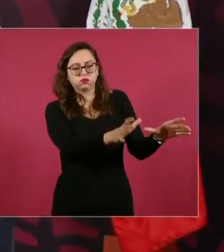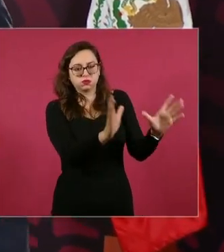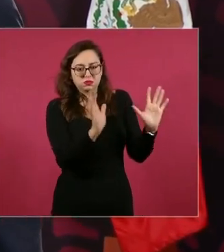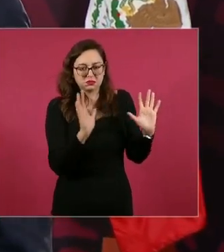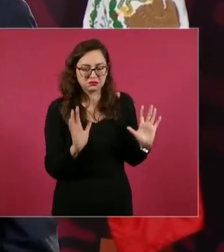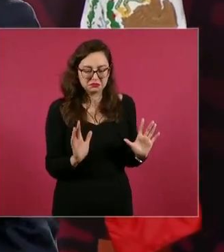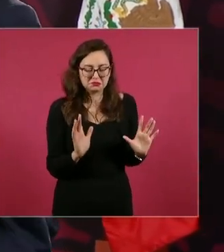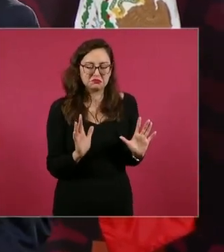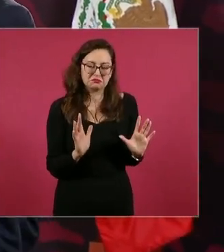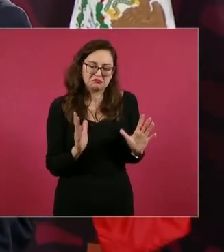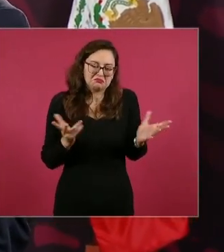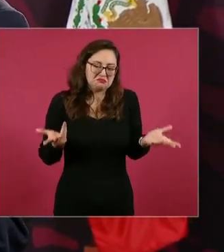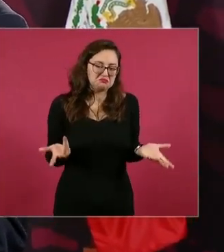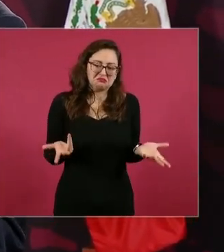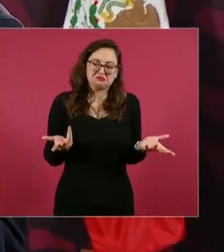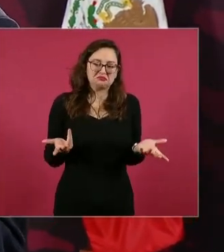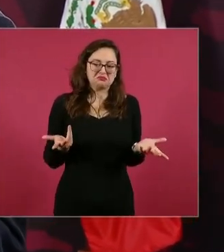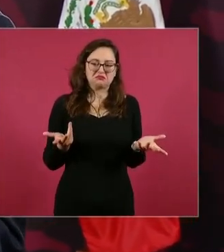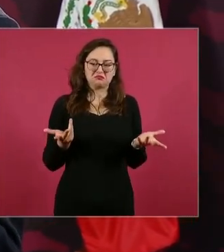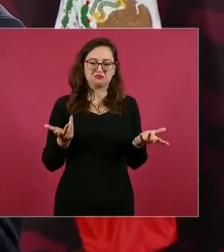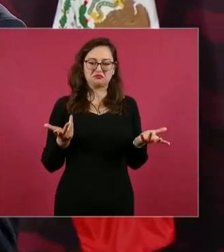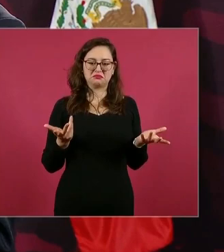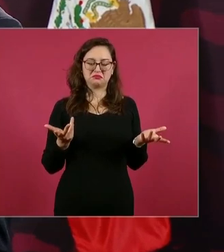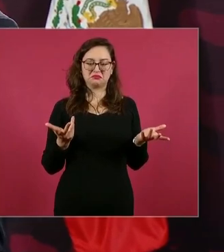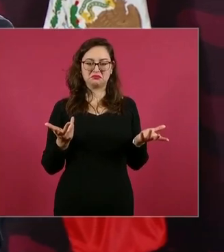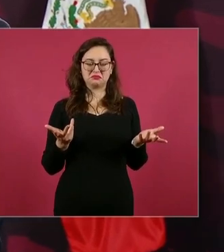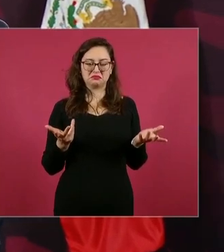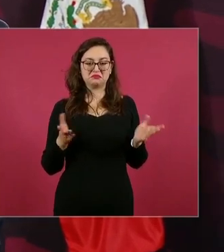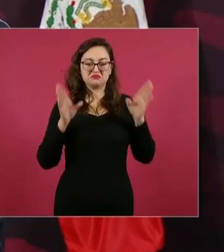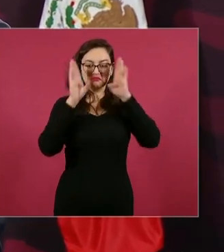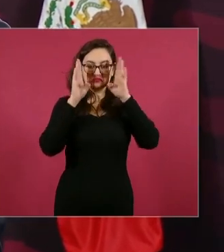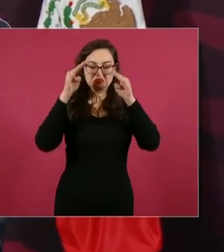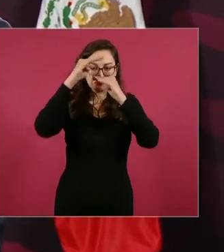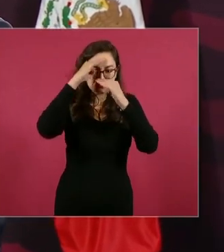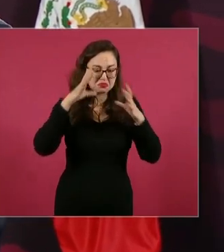a al bloque